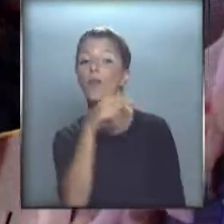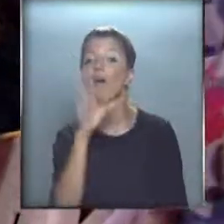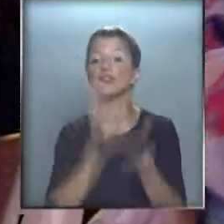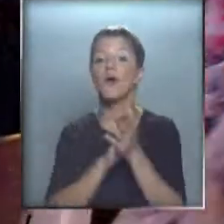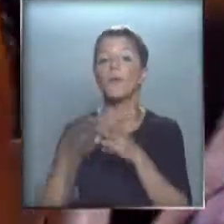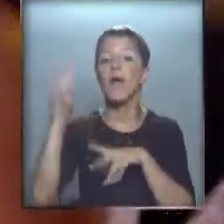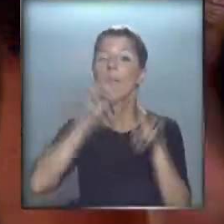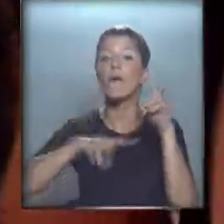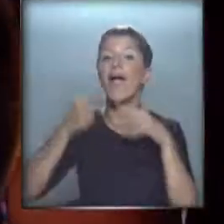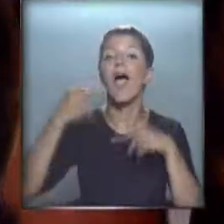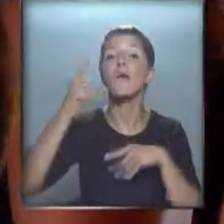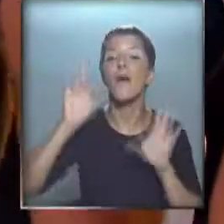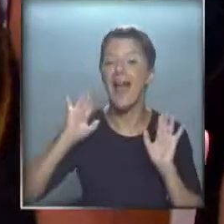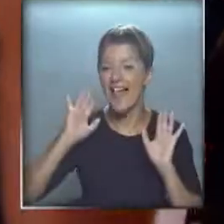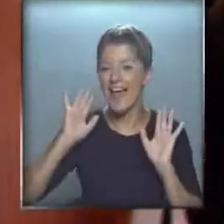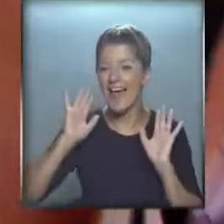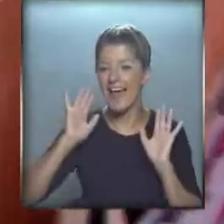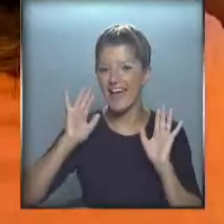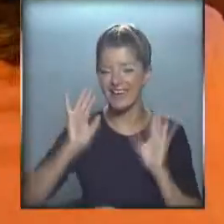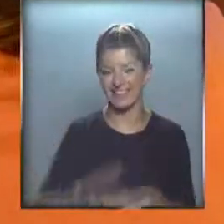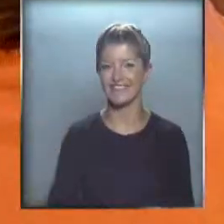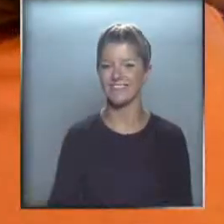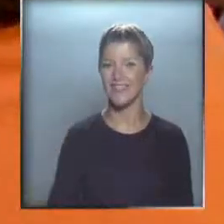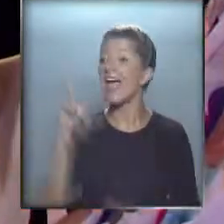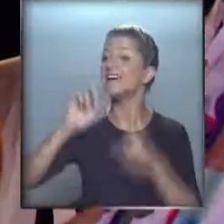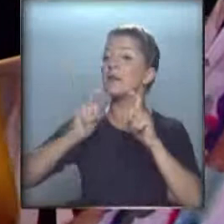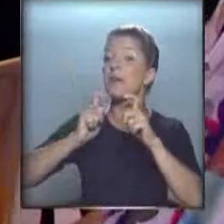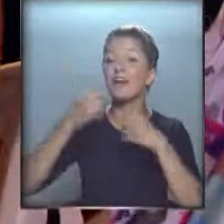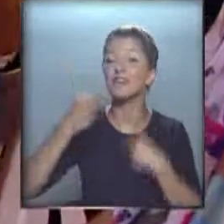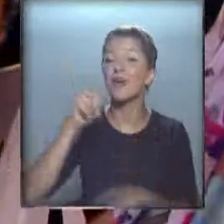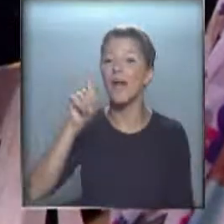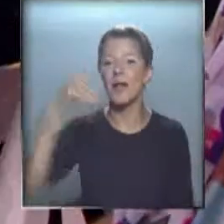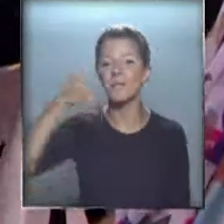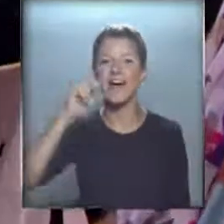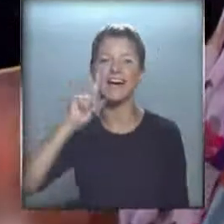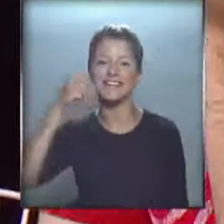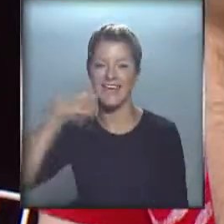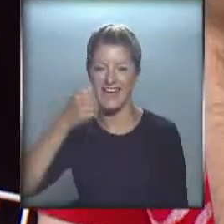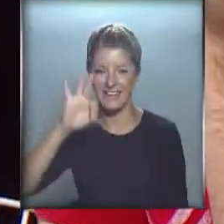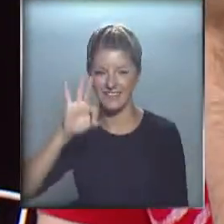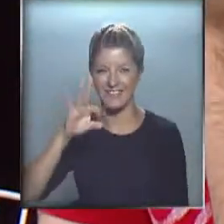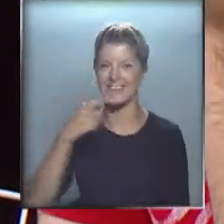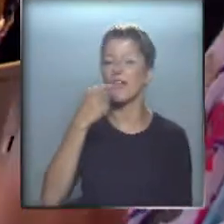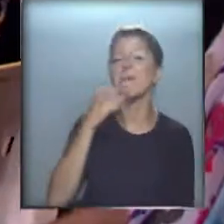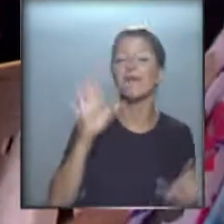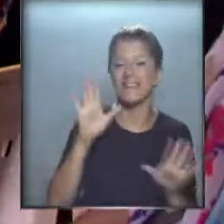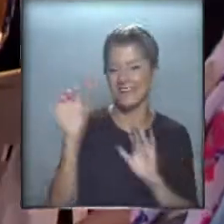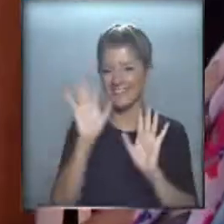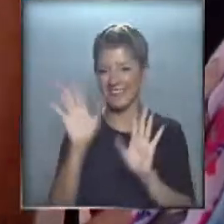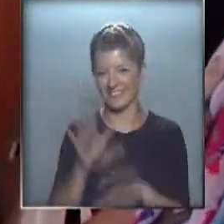buscar... Buscar chicos. ¿Cuál es esa aplicación, ¿cómo Mariano? ¿Cómo se descarga? No, pero yo no lo dije, yo fui la voz.